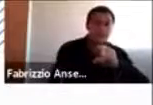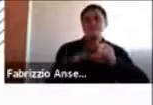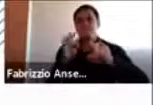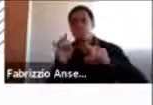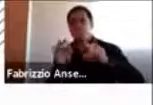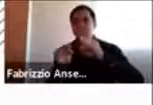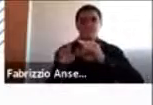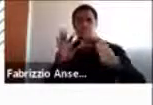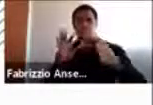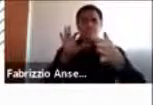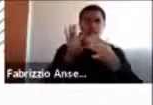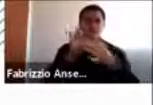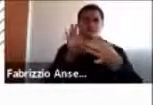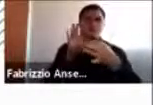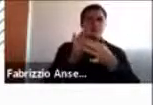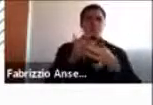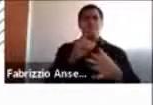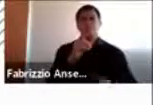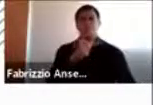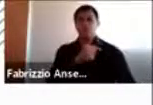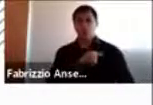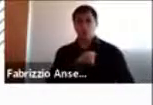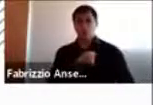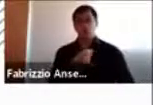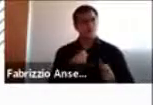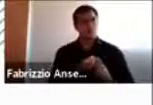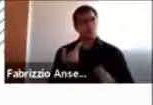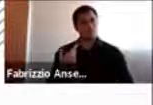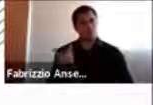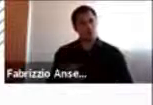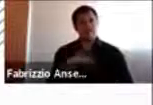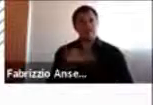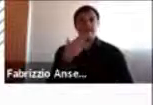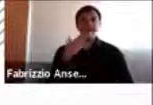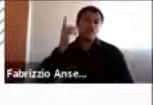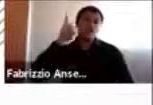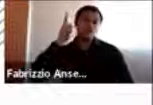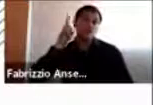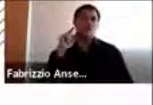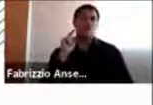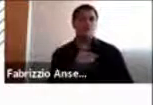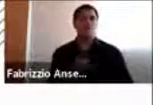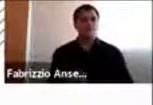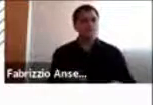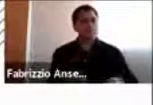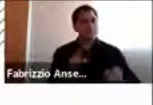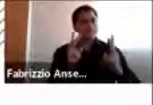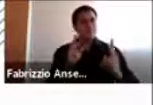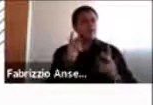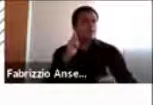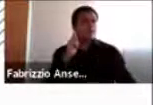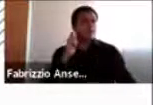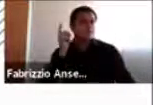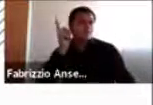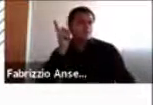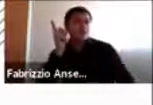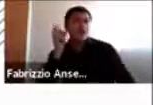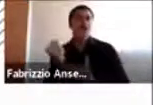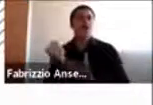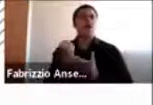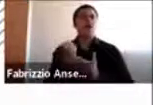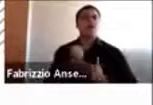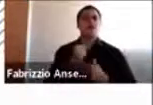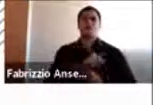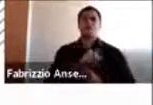como por su sonido ya que esos dos conocimientos van a apuntar el conocimiento del sonido a las habilidades fonológicas